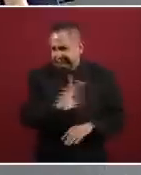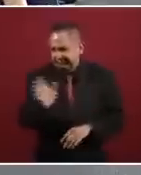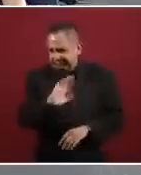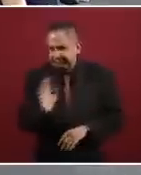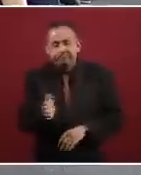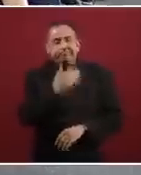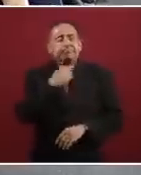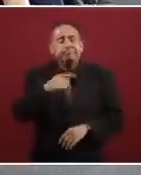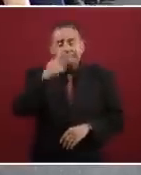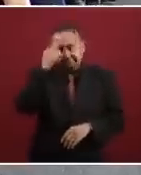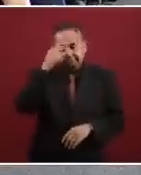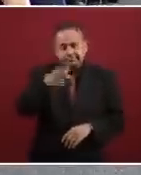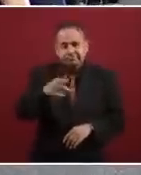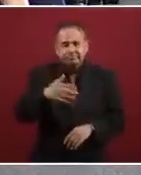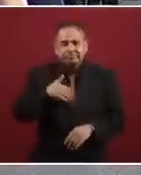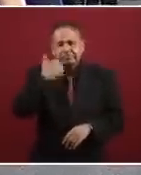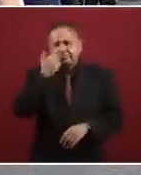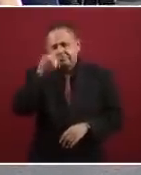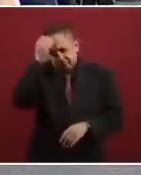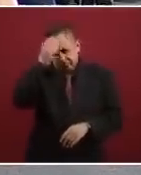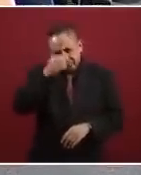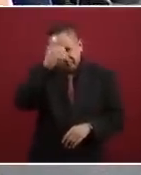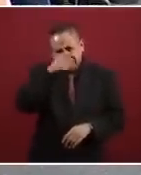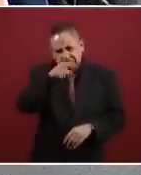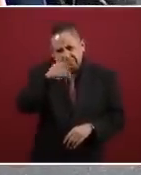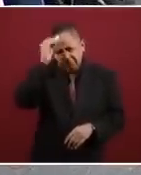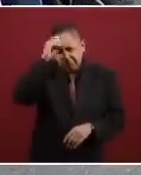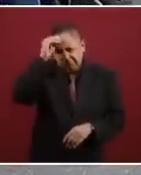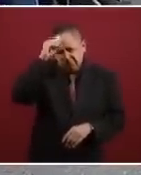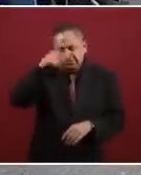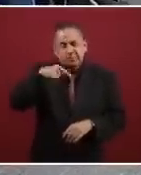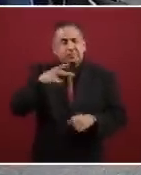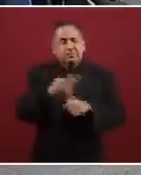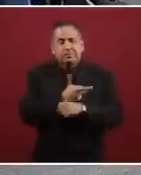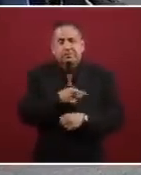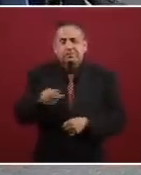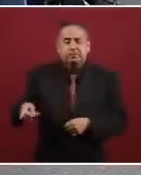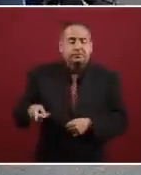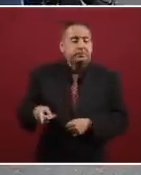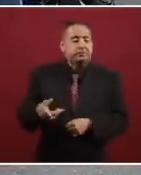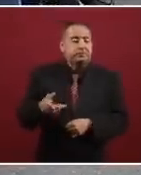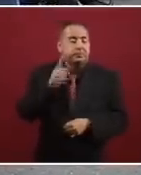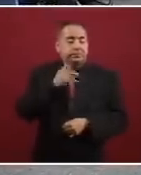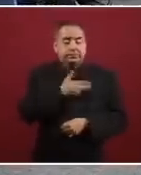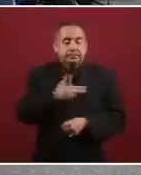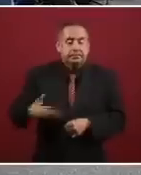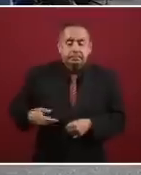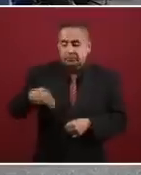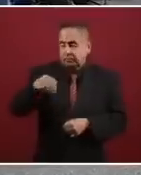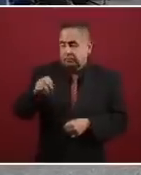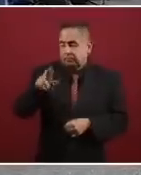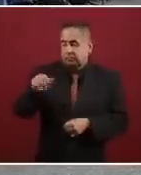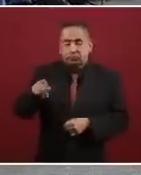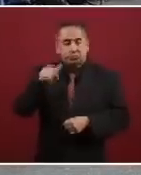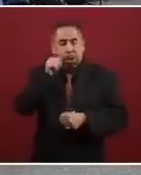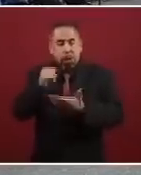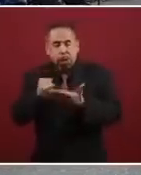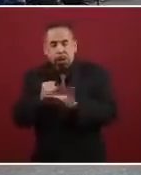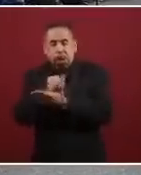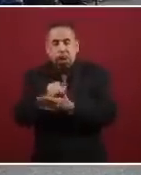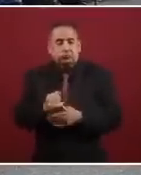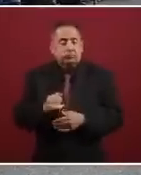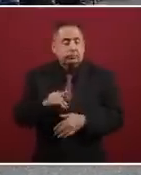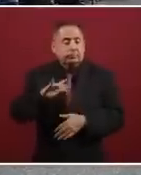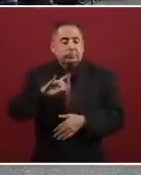presidente, es quiero conocer su opinión sobre la decisión de la presidenta de Morena, Jacob Polensky, de haber tomado un avión privado